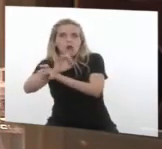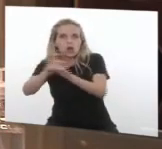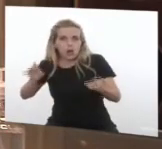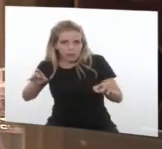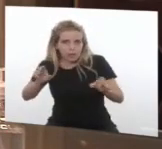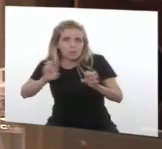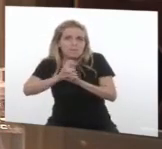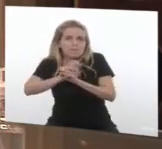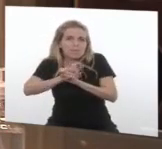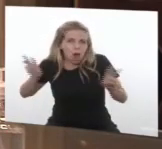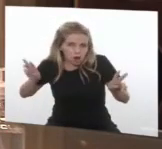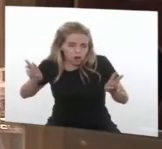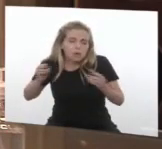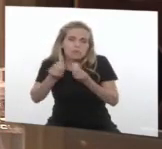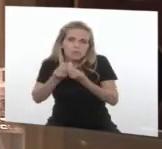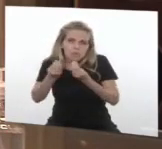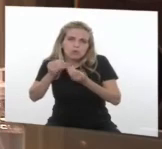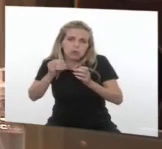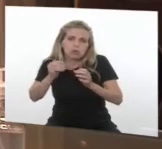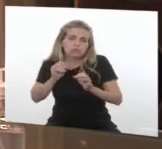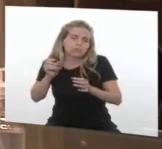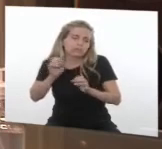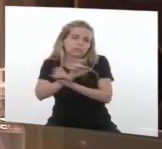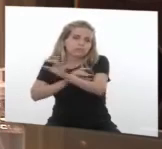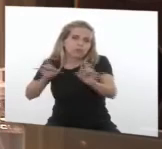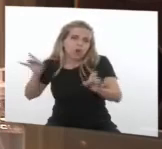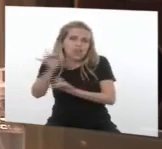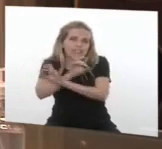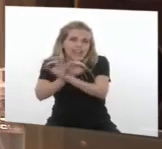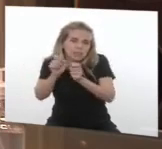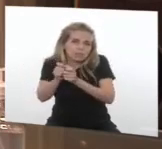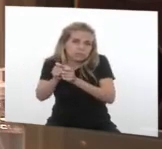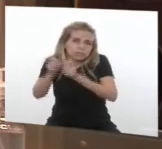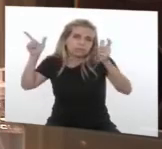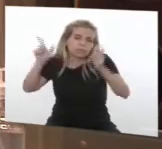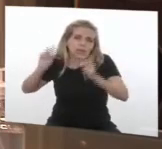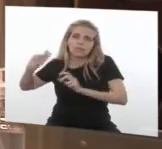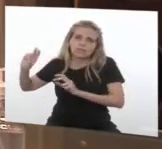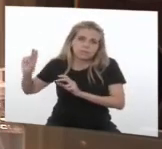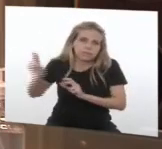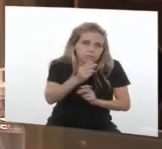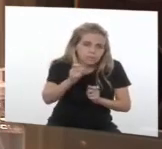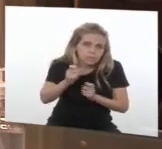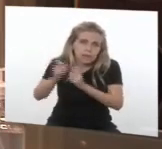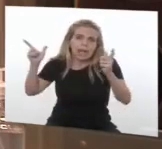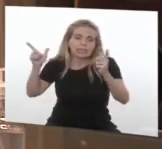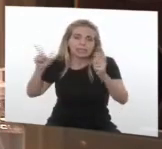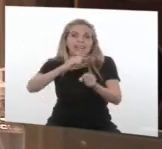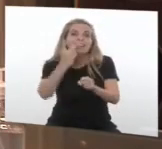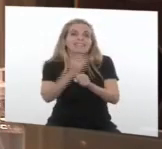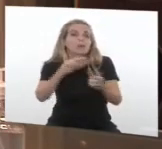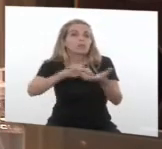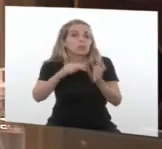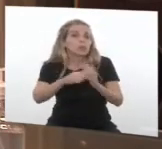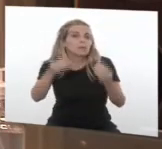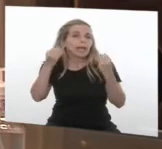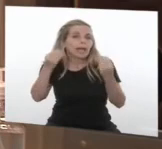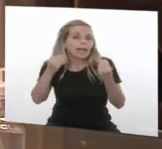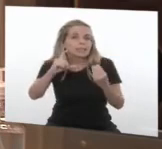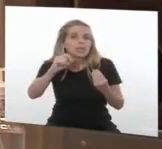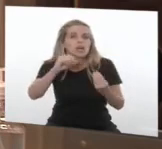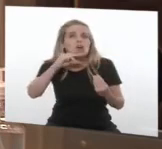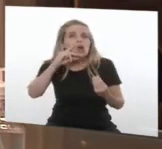que suba sin barbijo a un, a un ascensor que es chico y que ya con dos personas está uno pegado